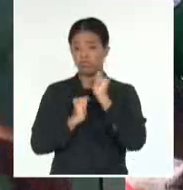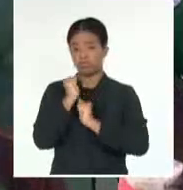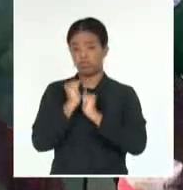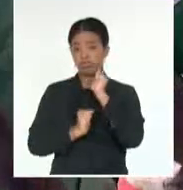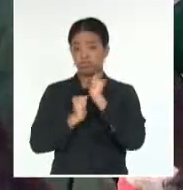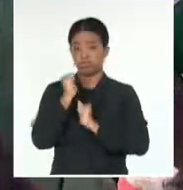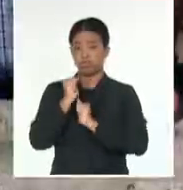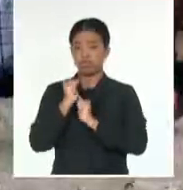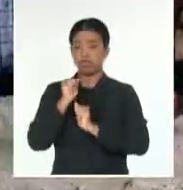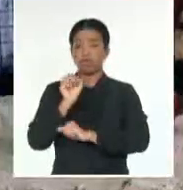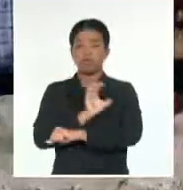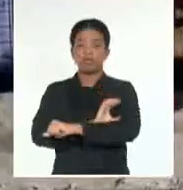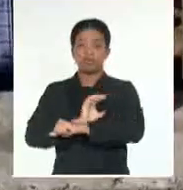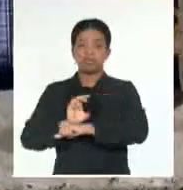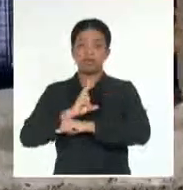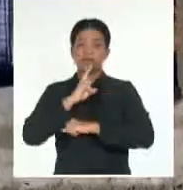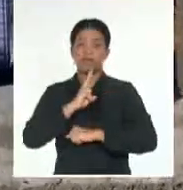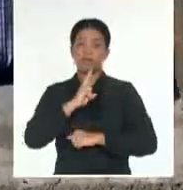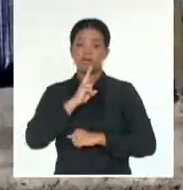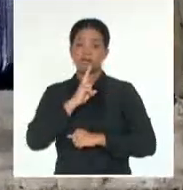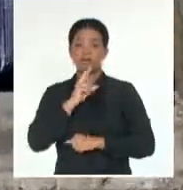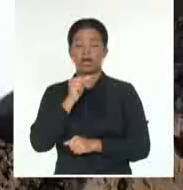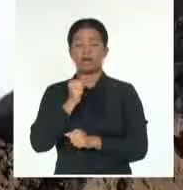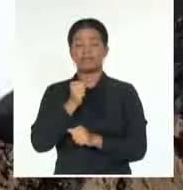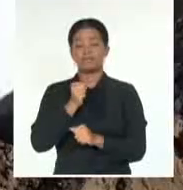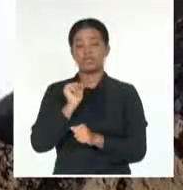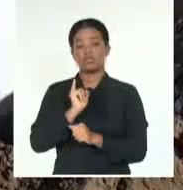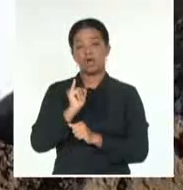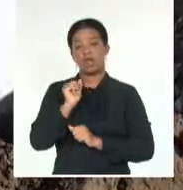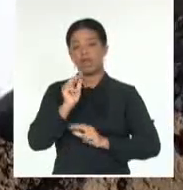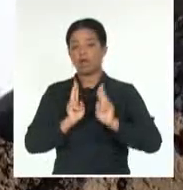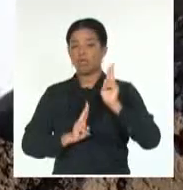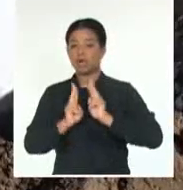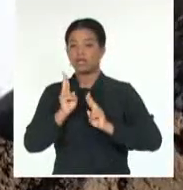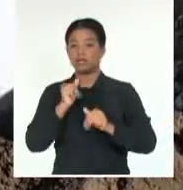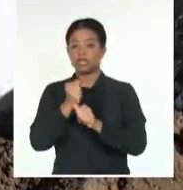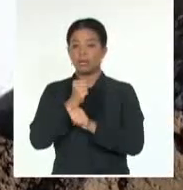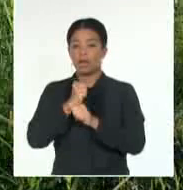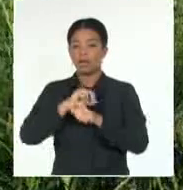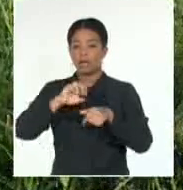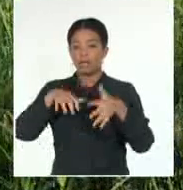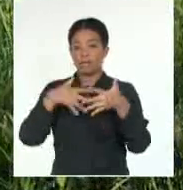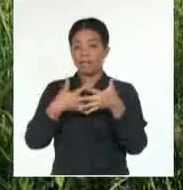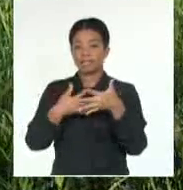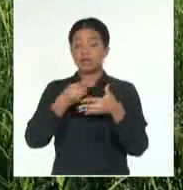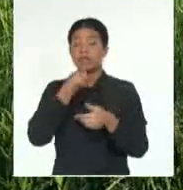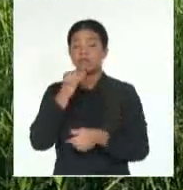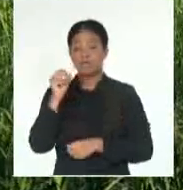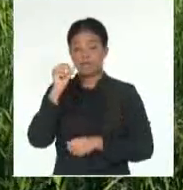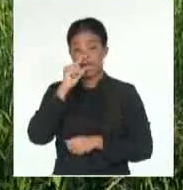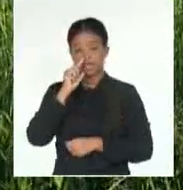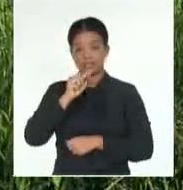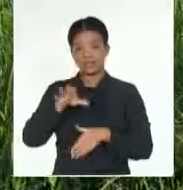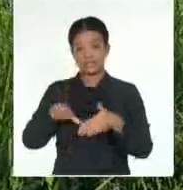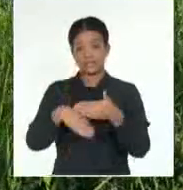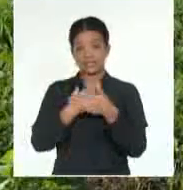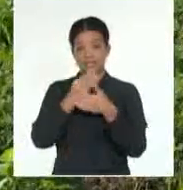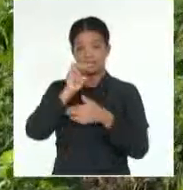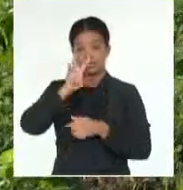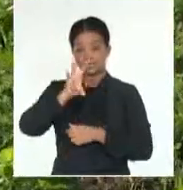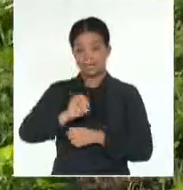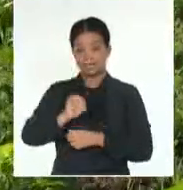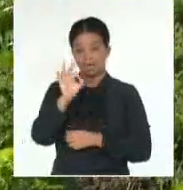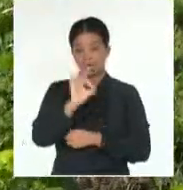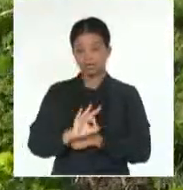con los trabajadores de la MIPYME, comprometidos en su terminación para el 30 de octubre. Imprescindible también para el riego de las